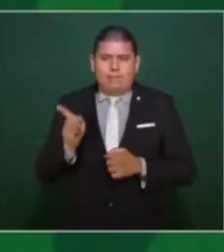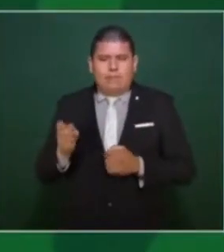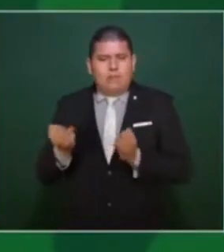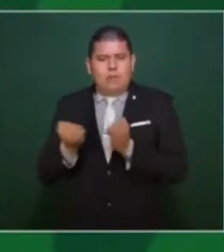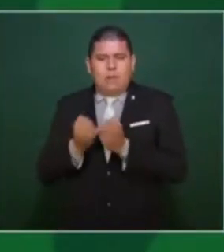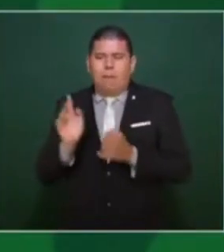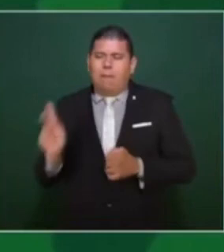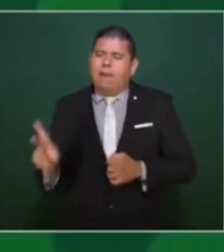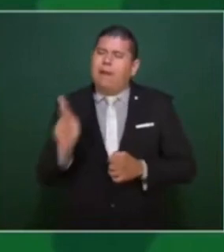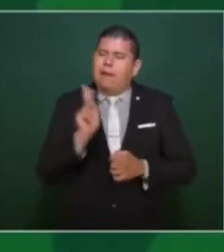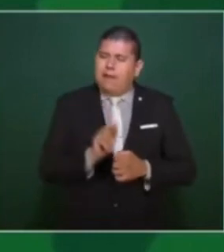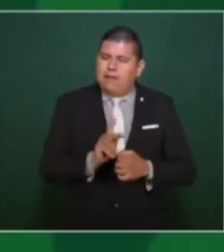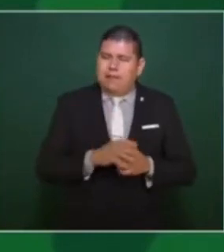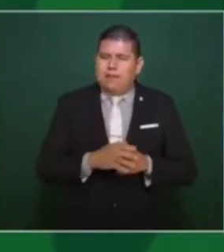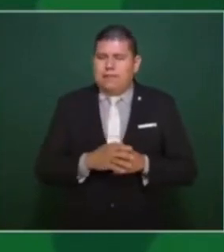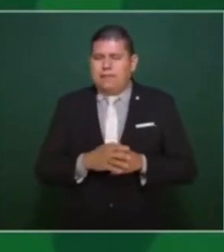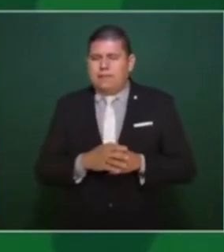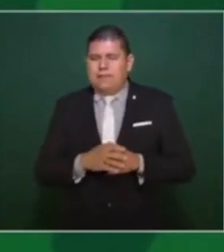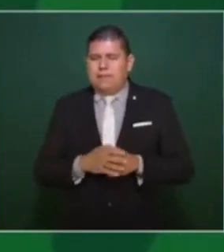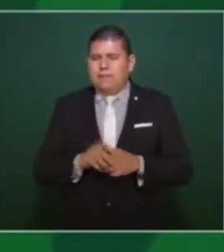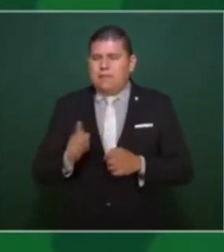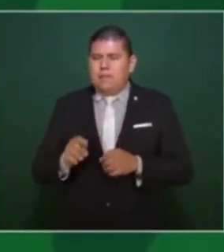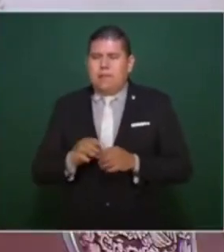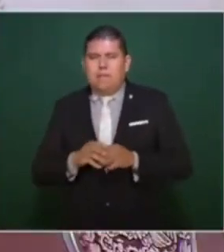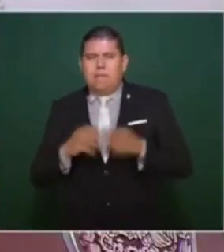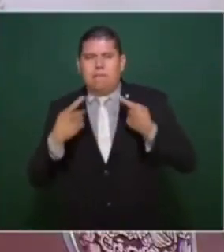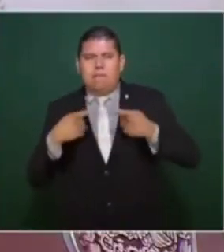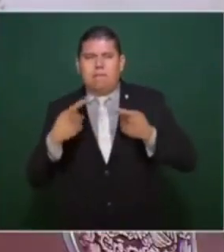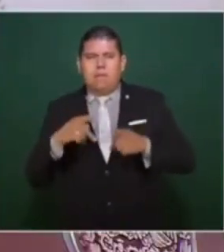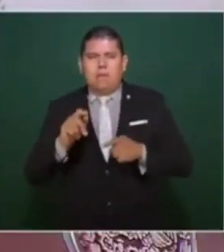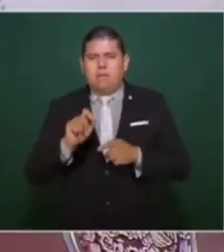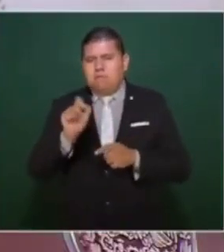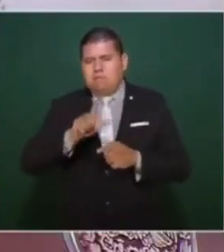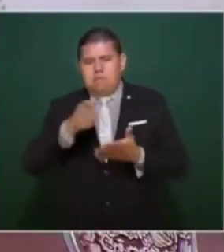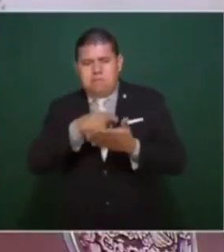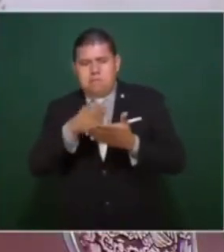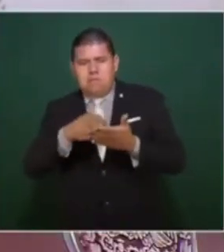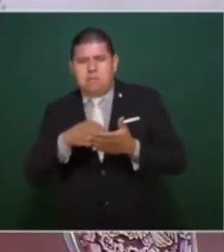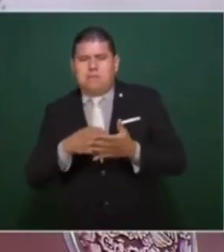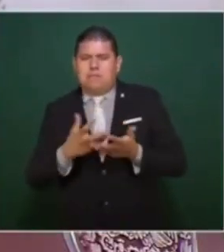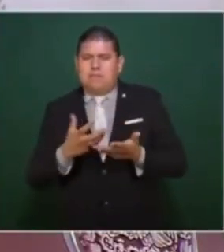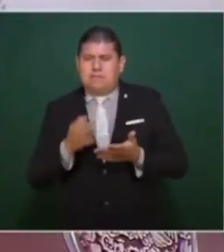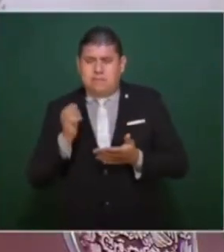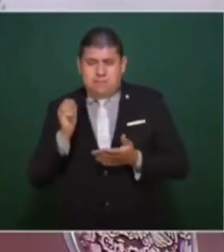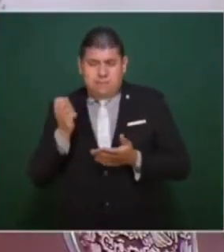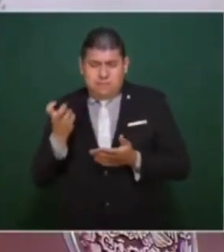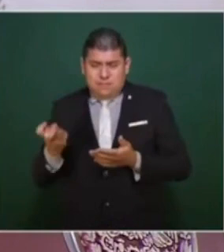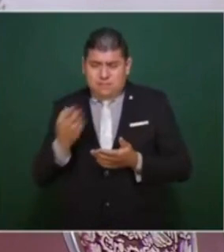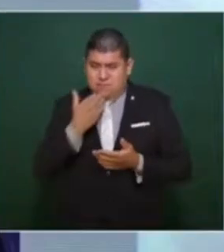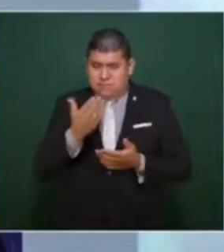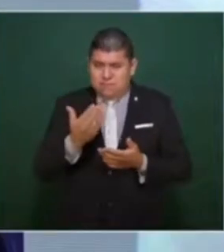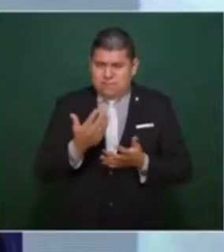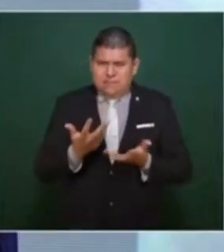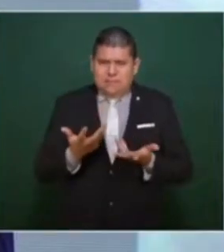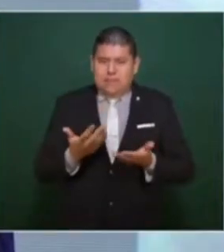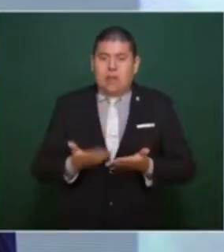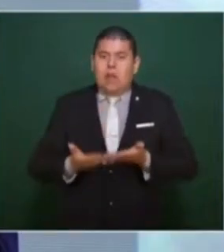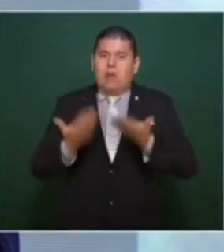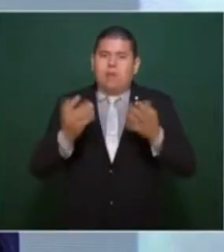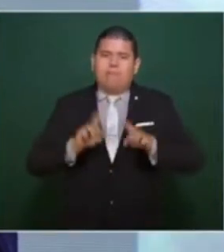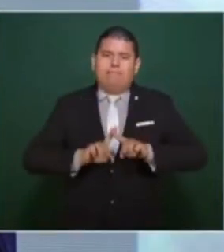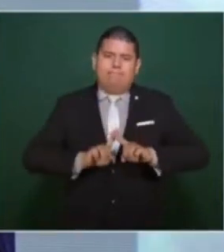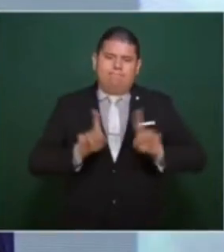zigzagueaban, ¿no? Ese periodismo objetivo, profesional y otros medios, ¿no? Y ahora